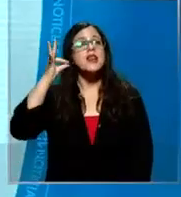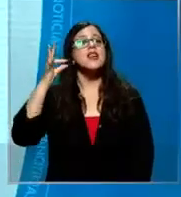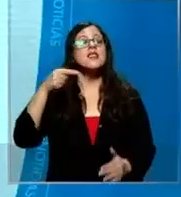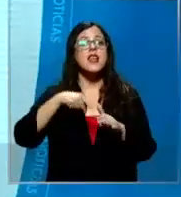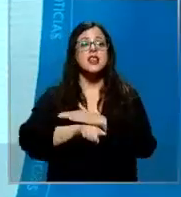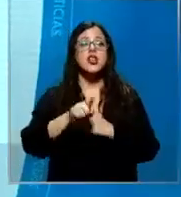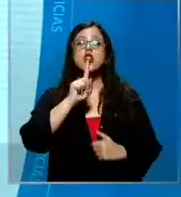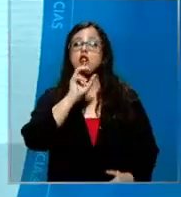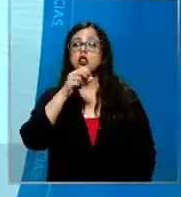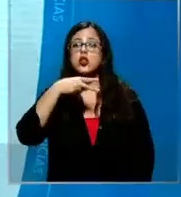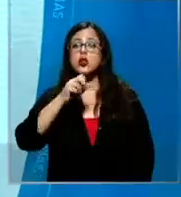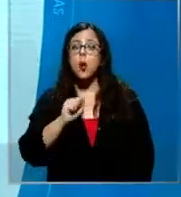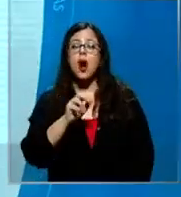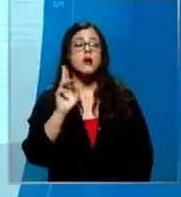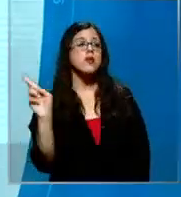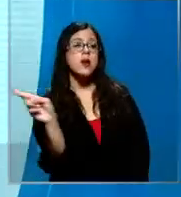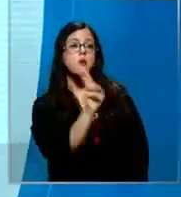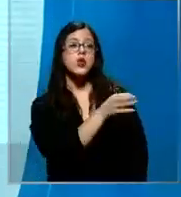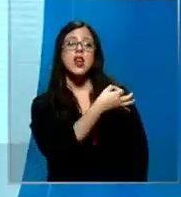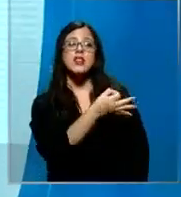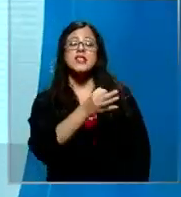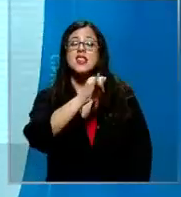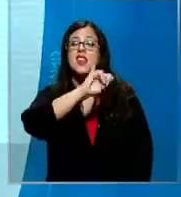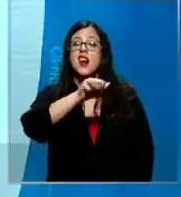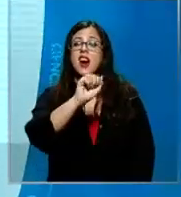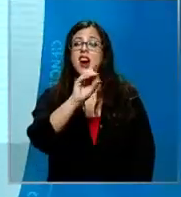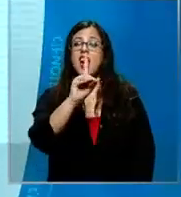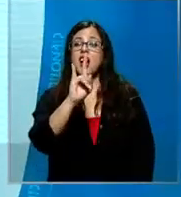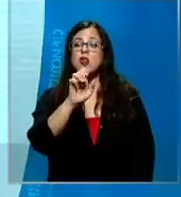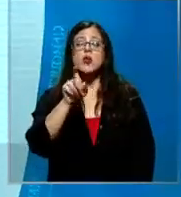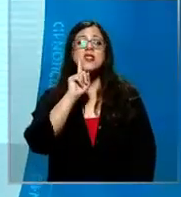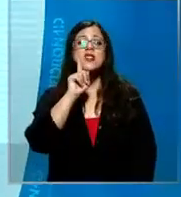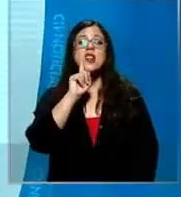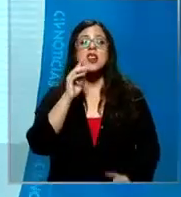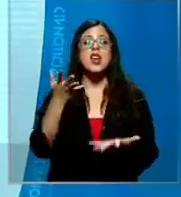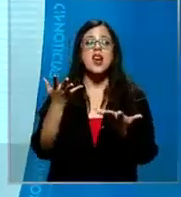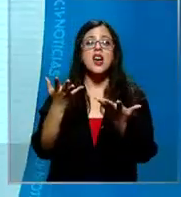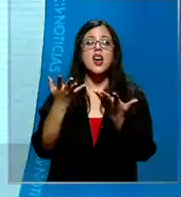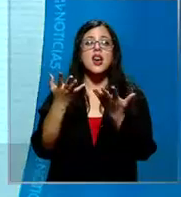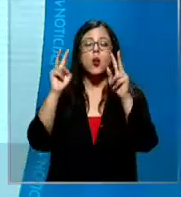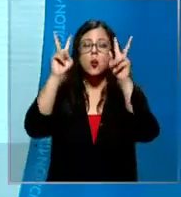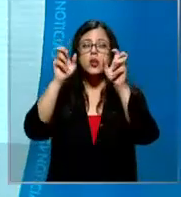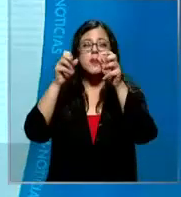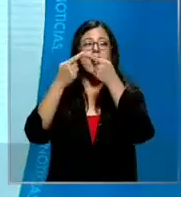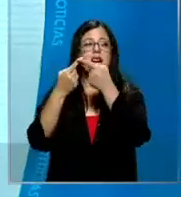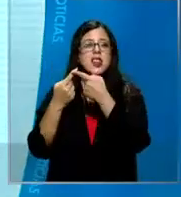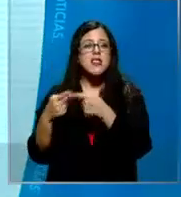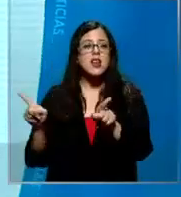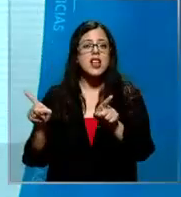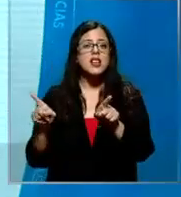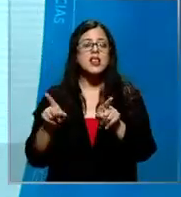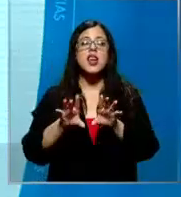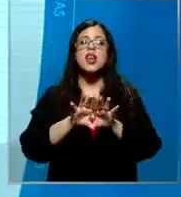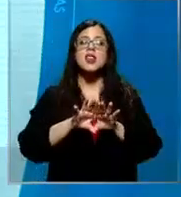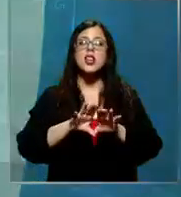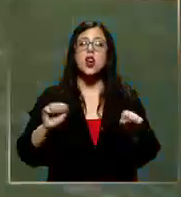Dijo que el alcalde Jadue tiene una visión distinta del compromiso con los derechos humanos de un país.